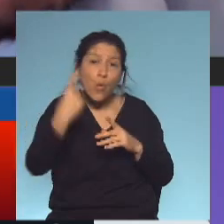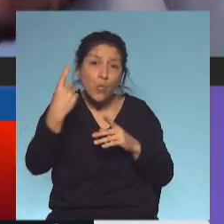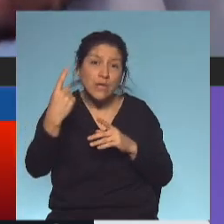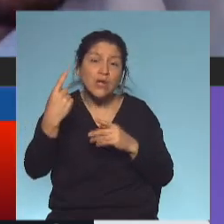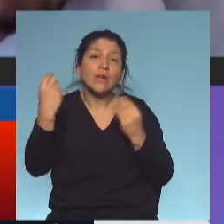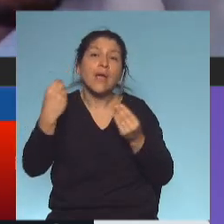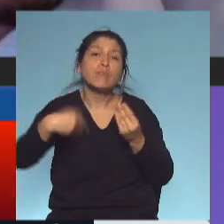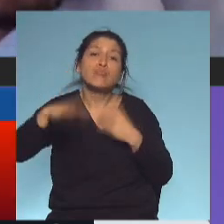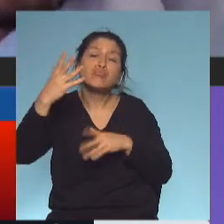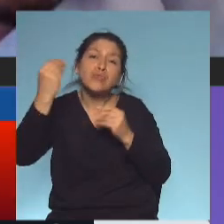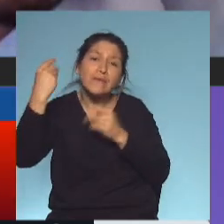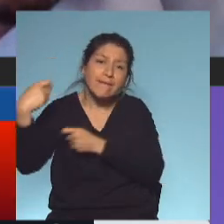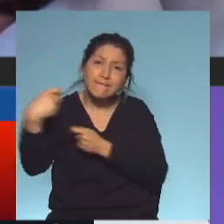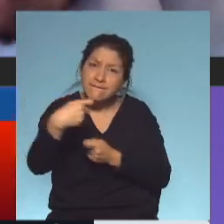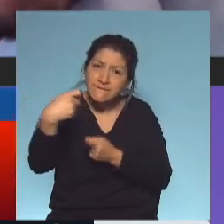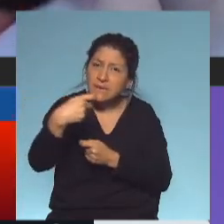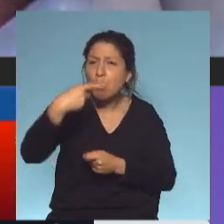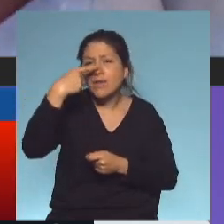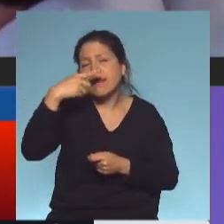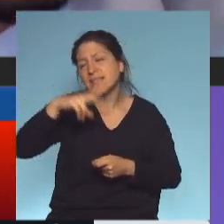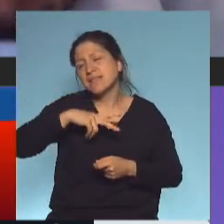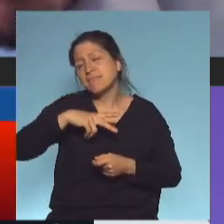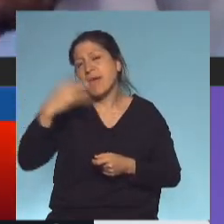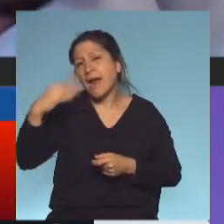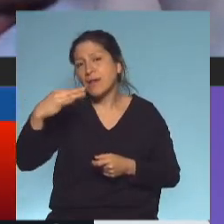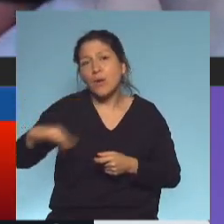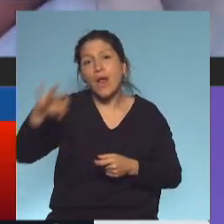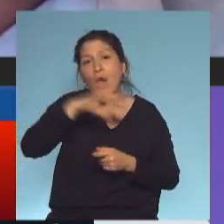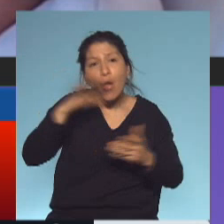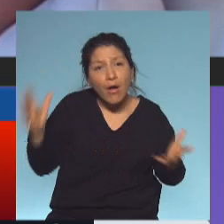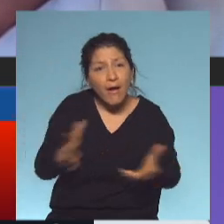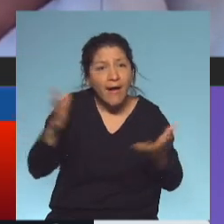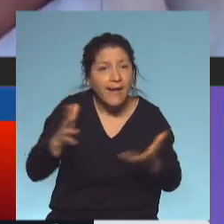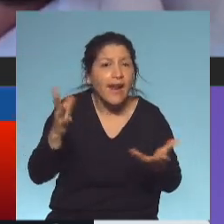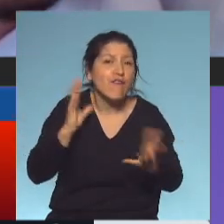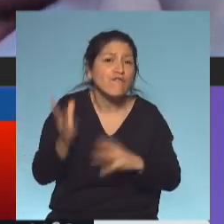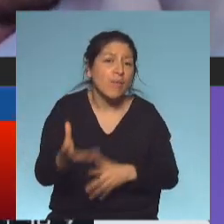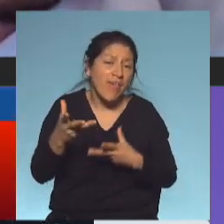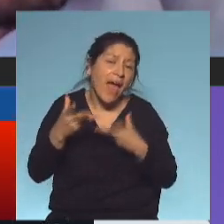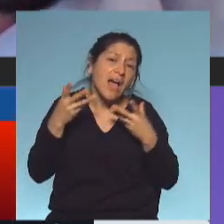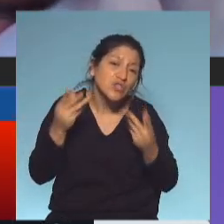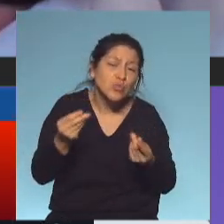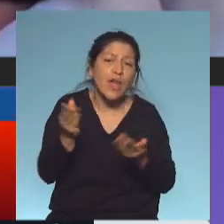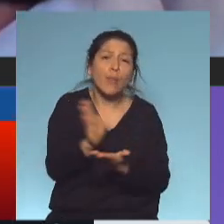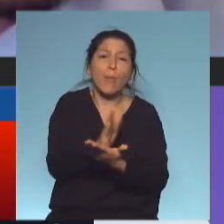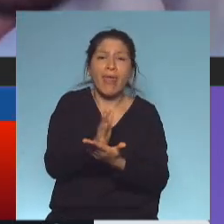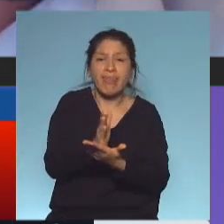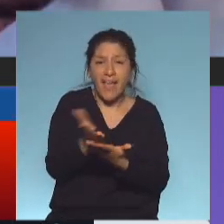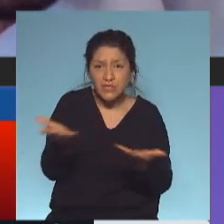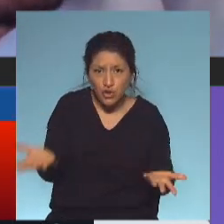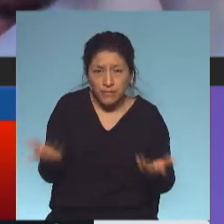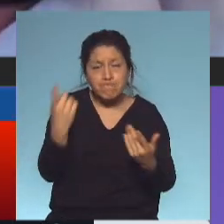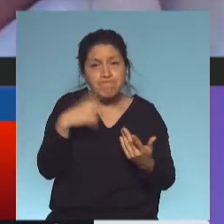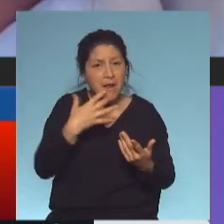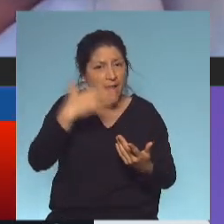veces incentivar por algunos intereses particulares o generar con buena voluntad algún intento de mediación. Pero en realidad